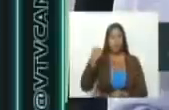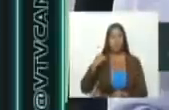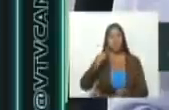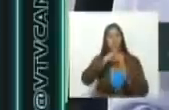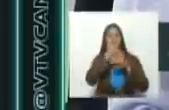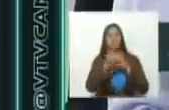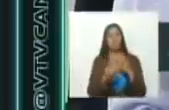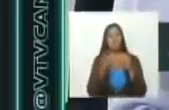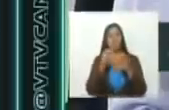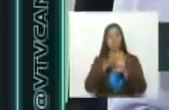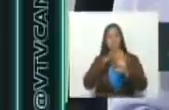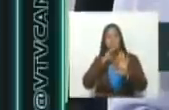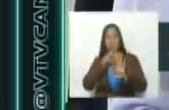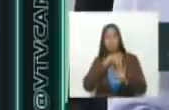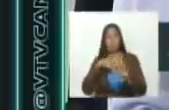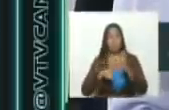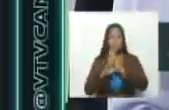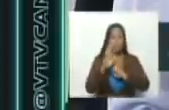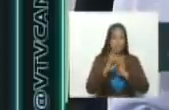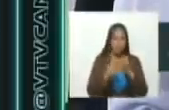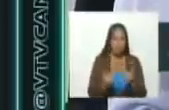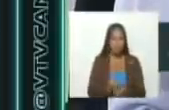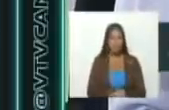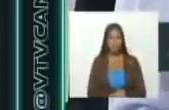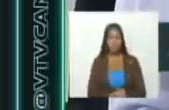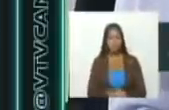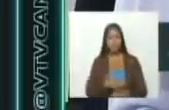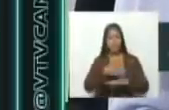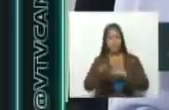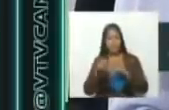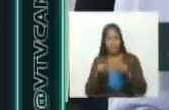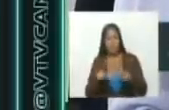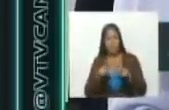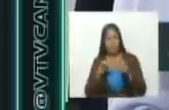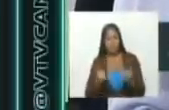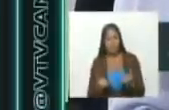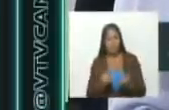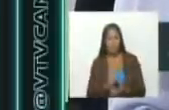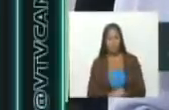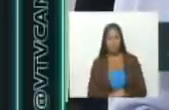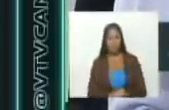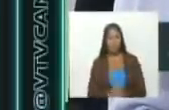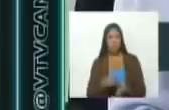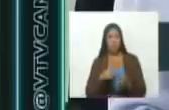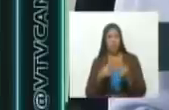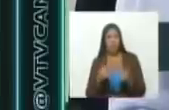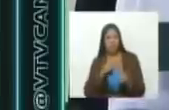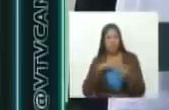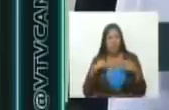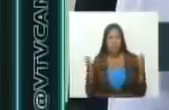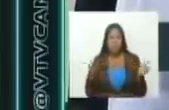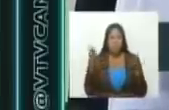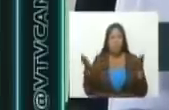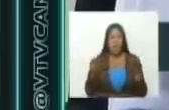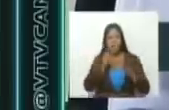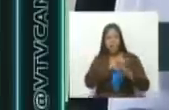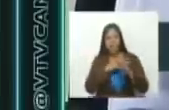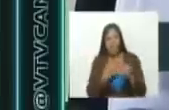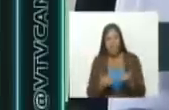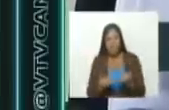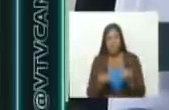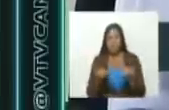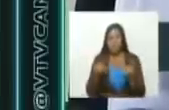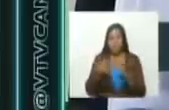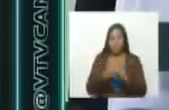proyectos para desarrollar las regiones, las localidades, y ahora lo que estamos estimulando es el fortalecimiento